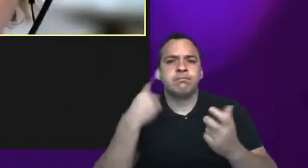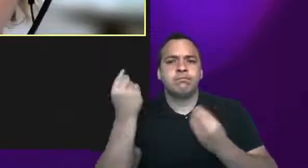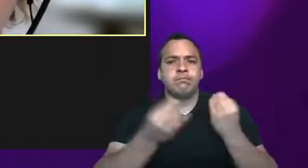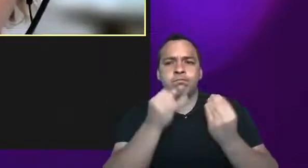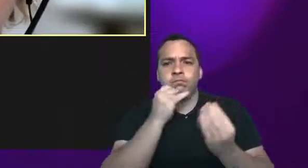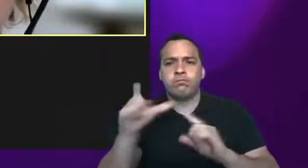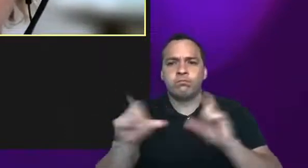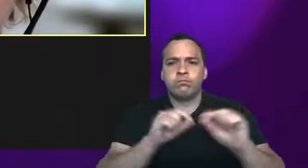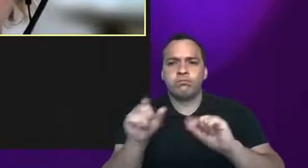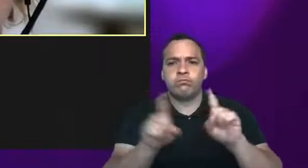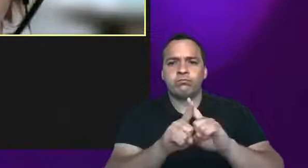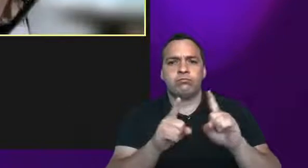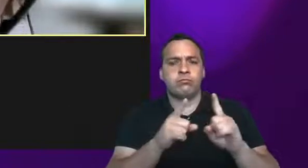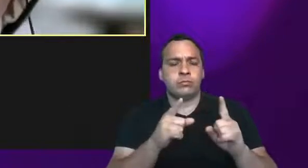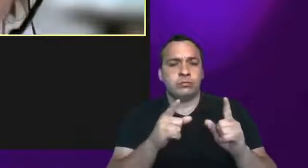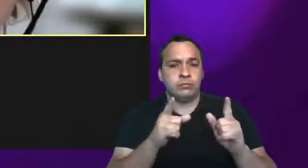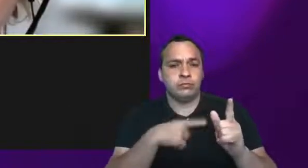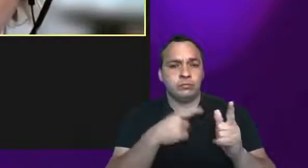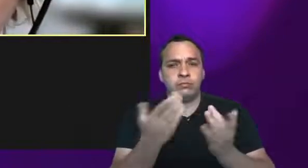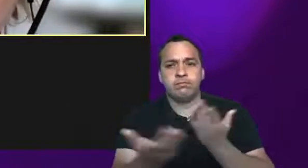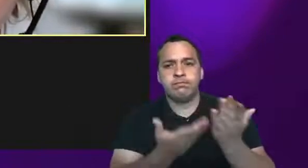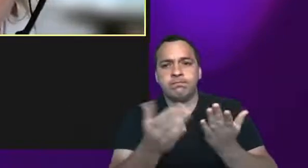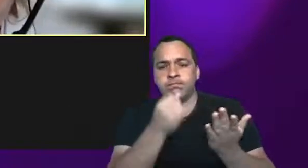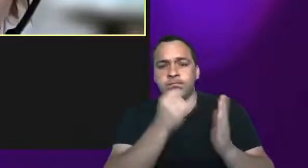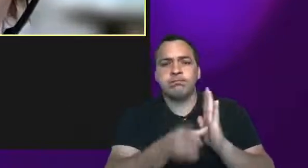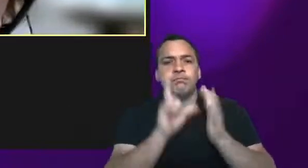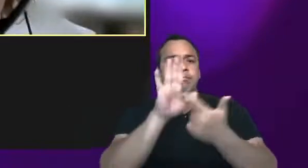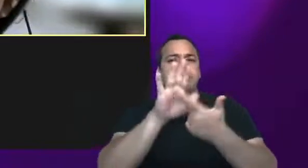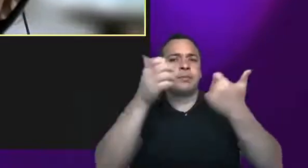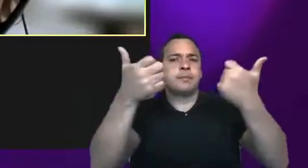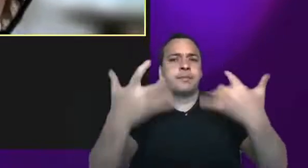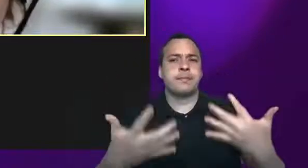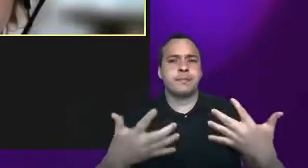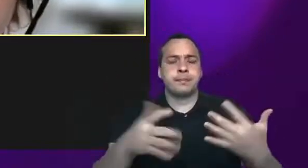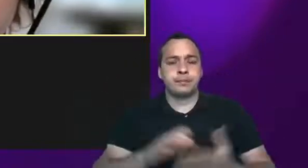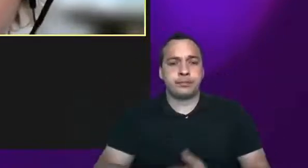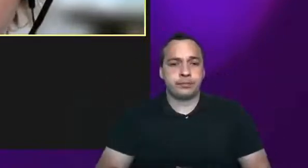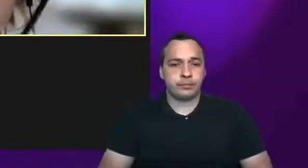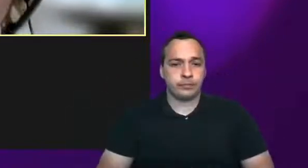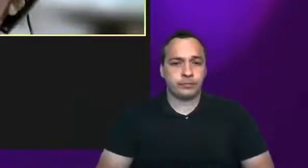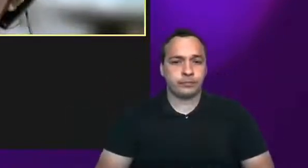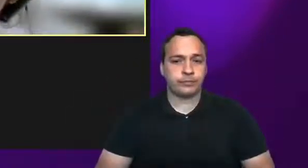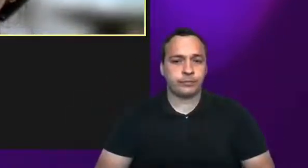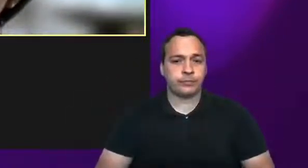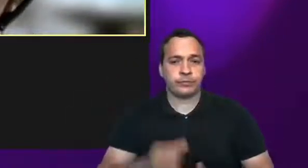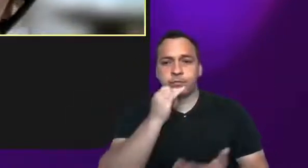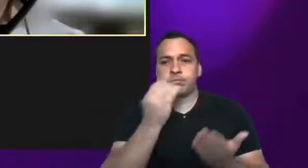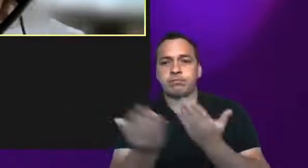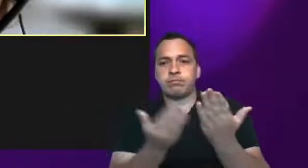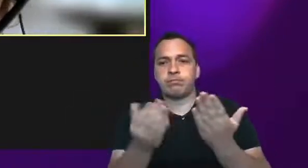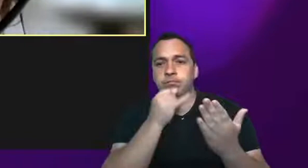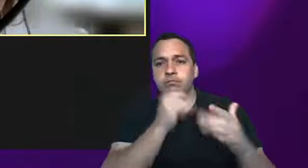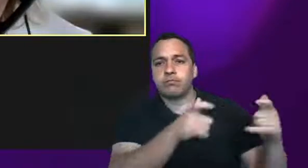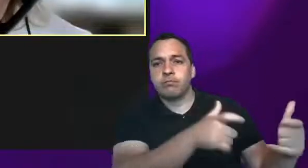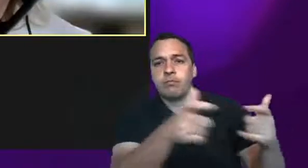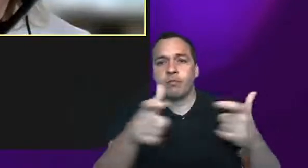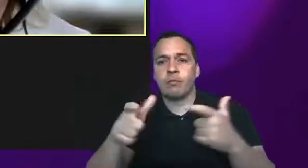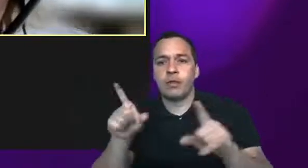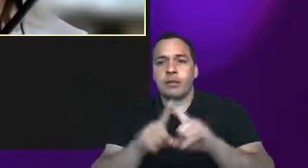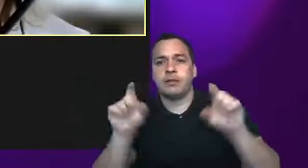la terapia locorregional o terapia sistémica, como es la PRRT, que es la